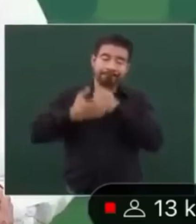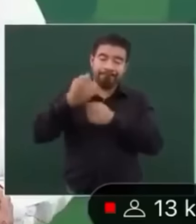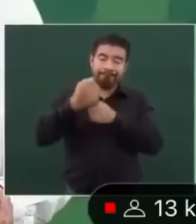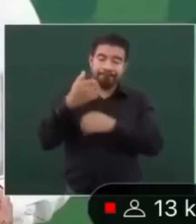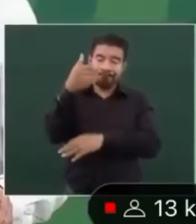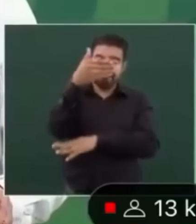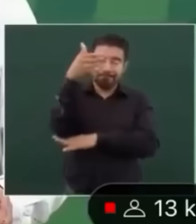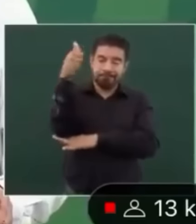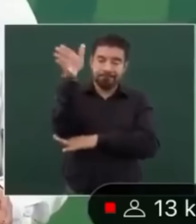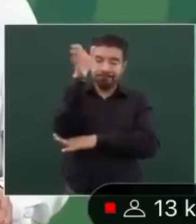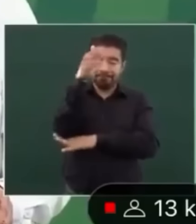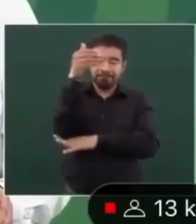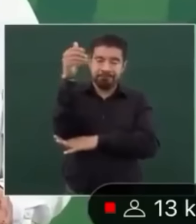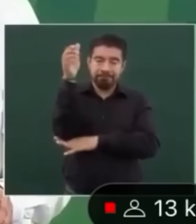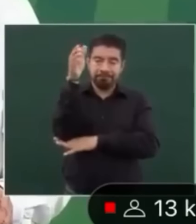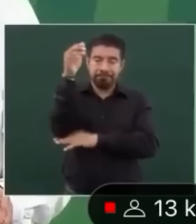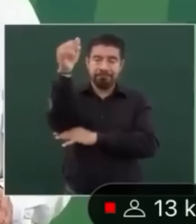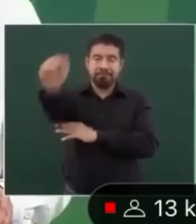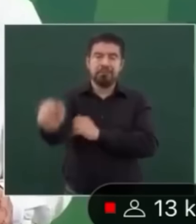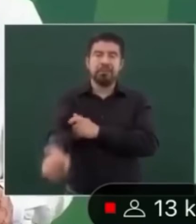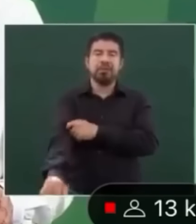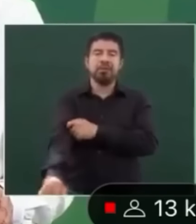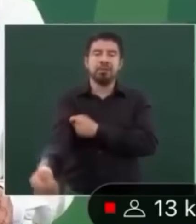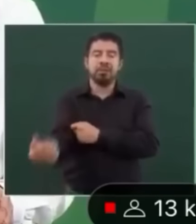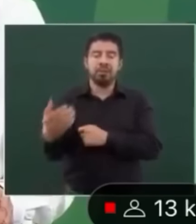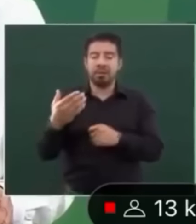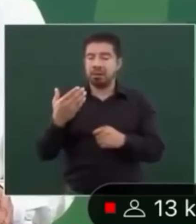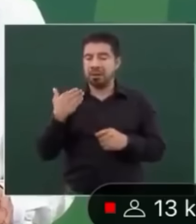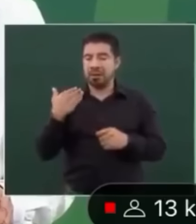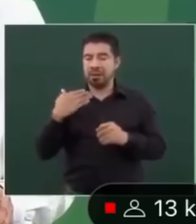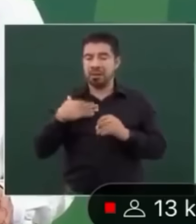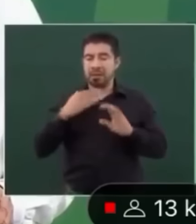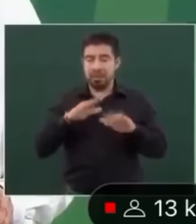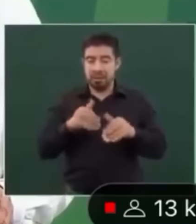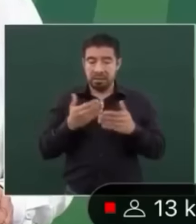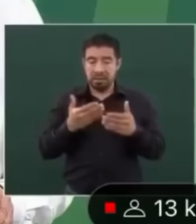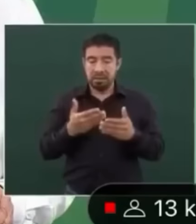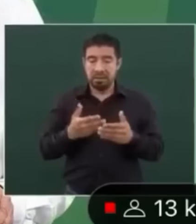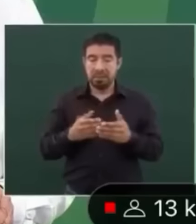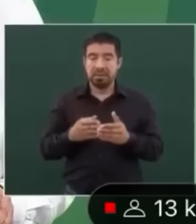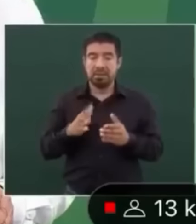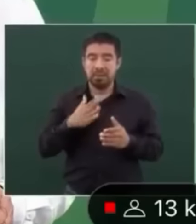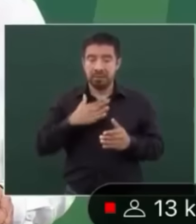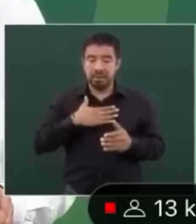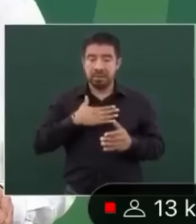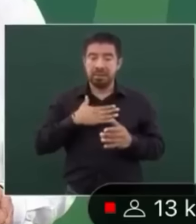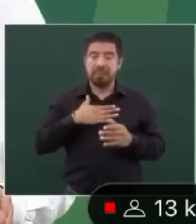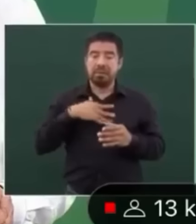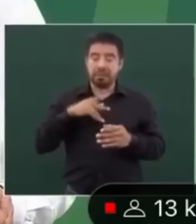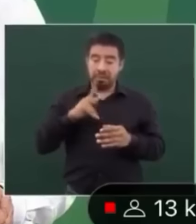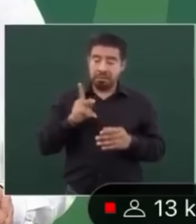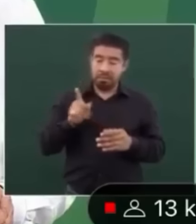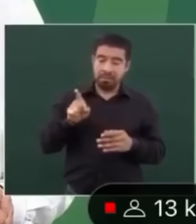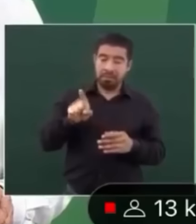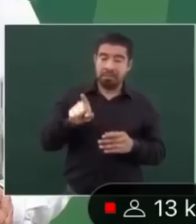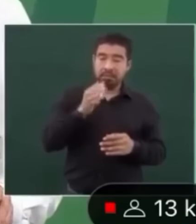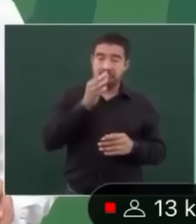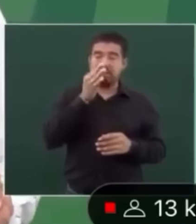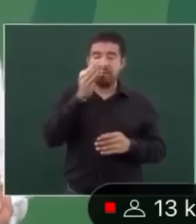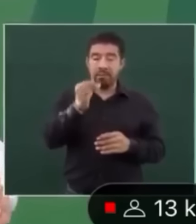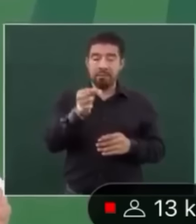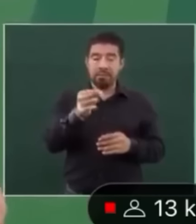Eso hasta ahora me lo plantearon. De todas formas, la instrucción es